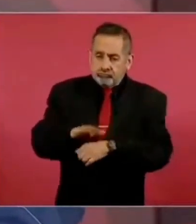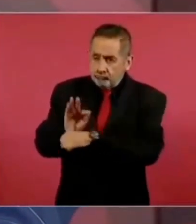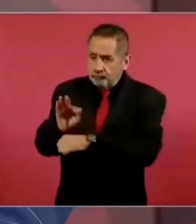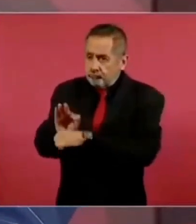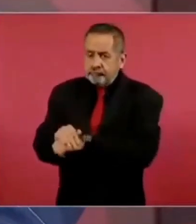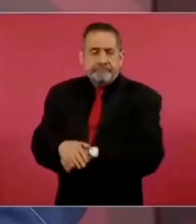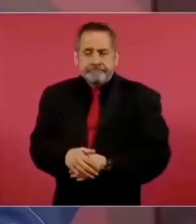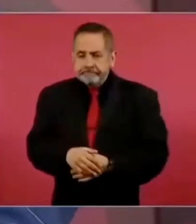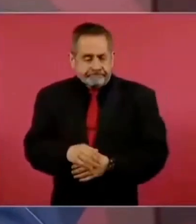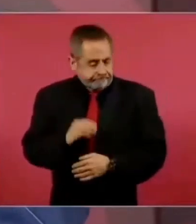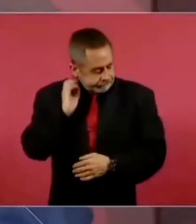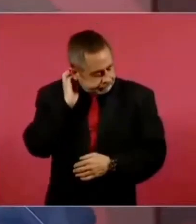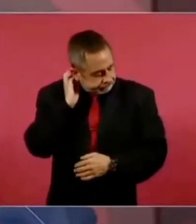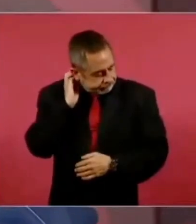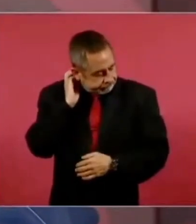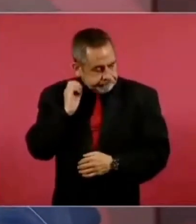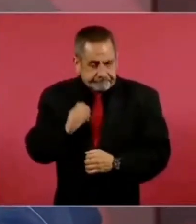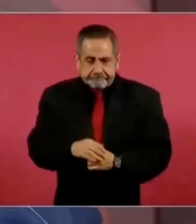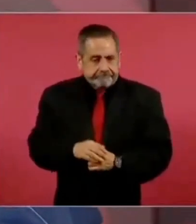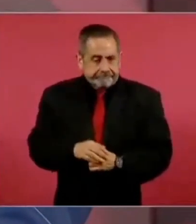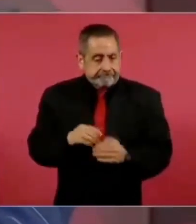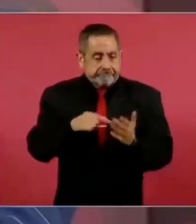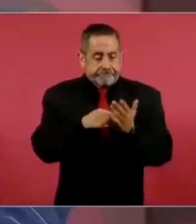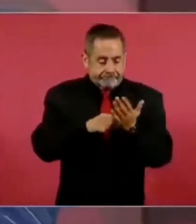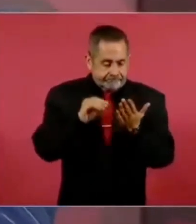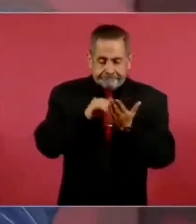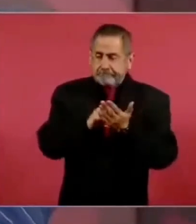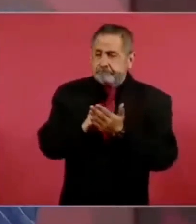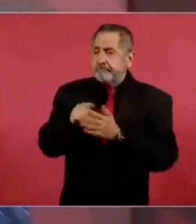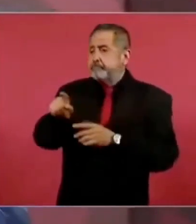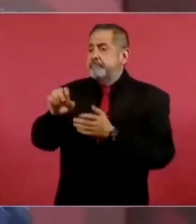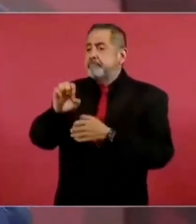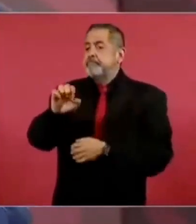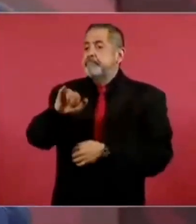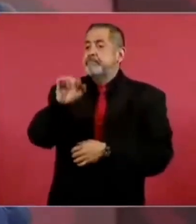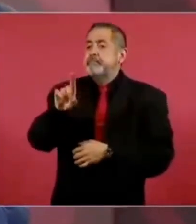Es que privatizaron el ejido, es que